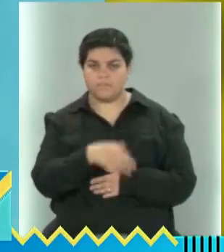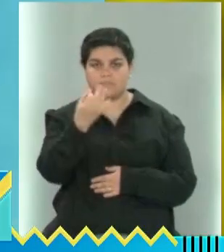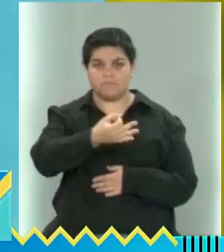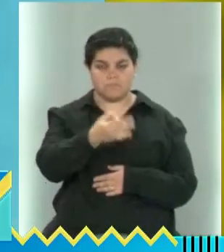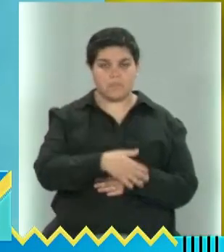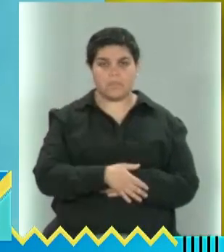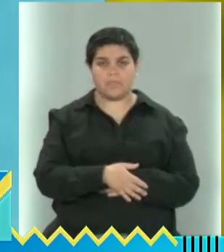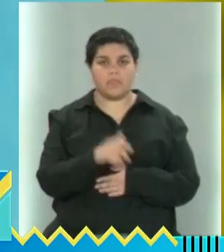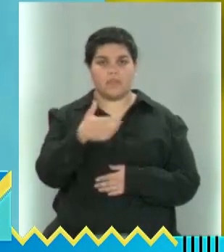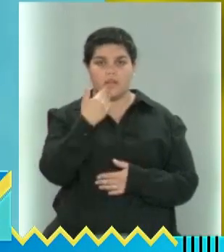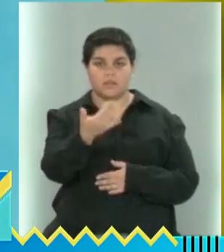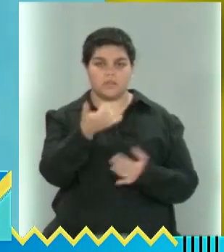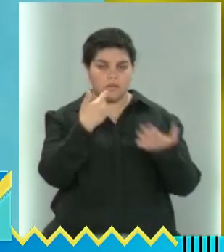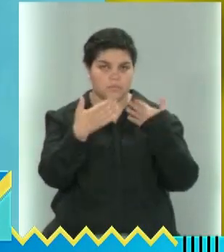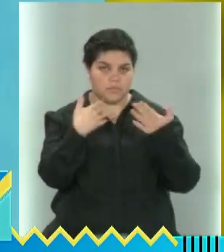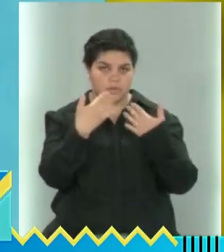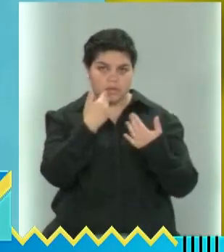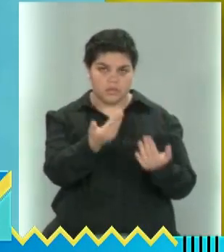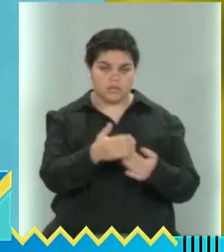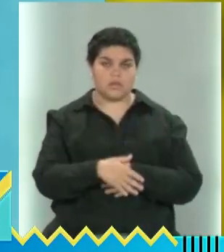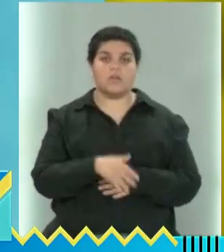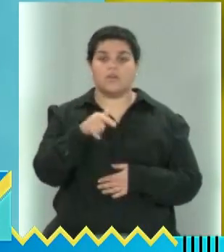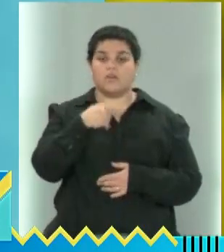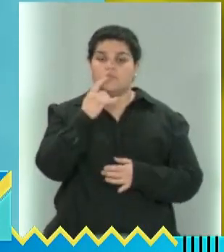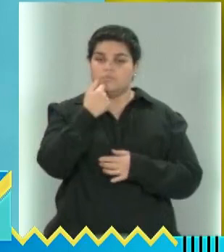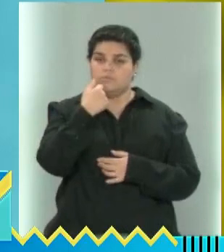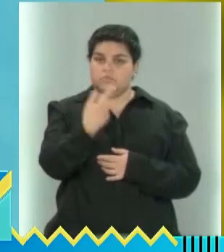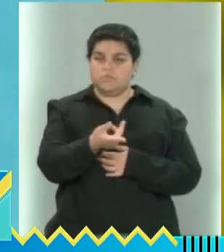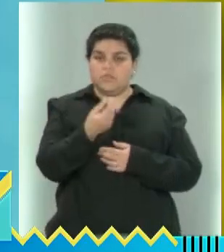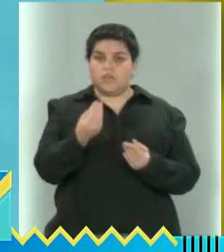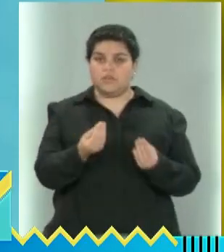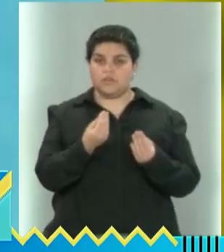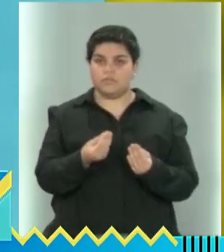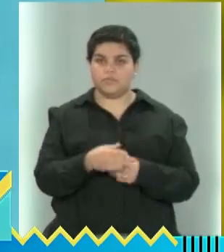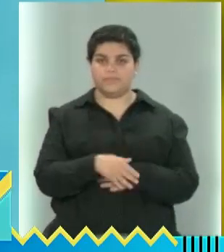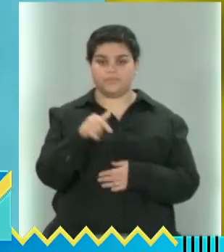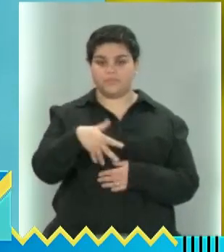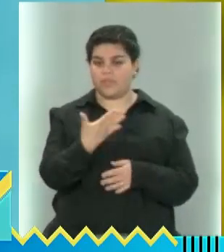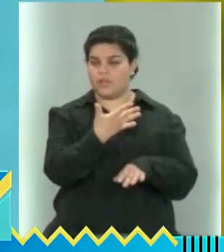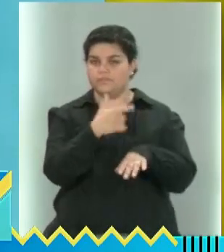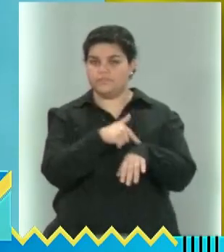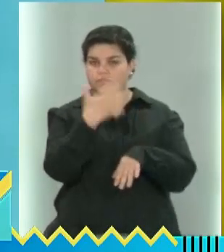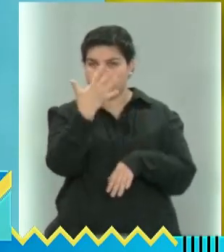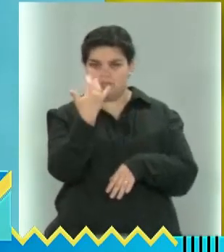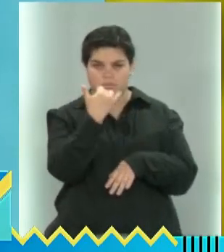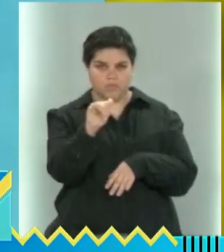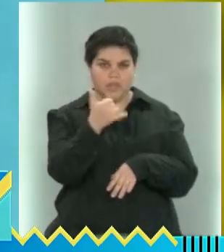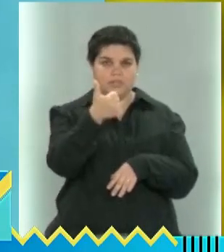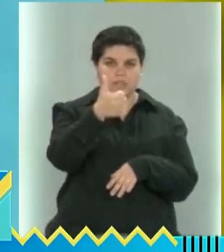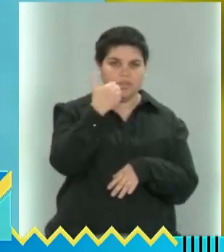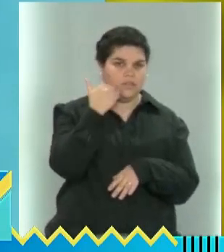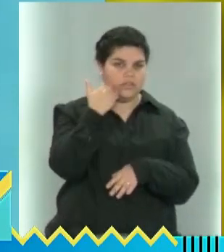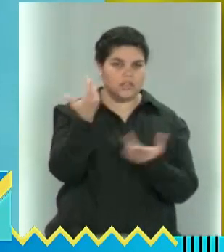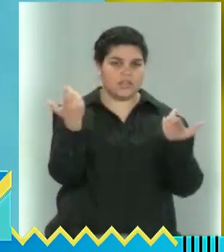por la comunicación. Y bueno, preguntarte cuál es el estado de situación en este momento, entendiendo que a las 5:30, 6 de la tarde iba a empezar una asamblea